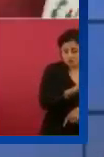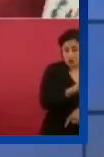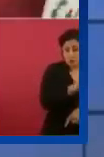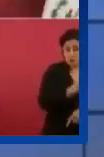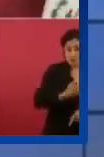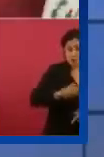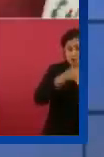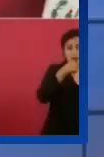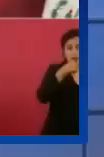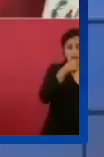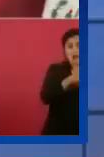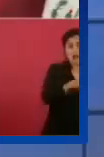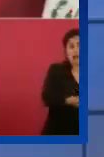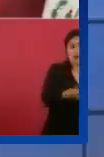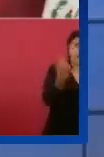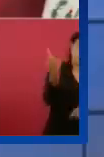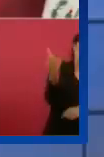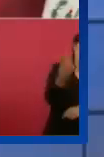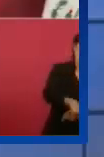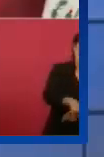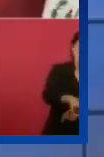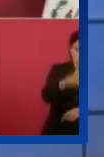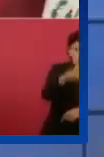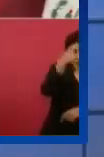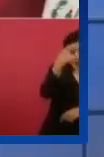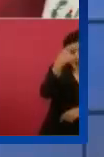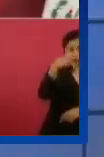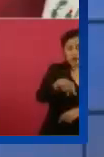se supiera. El mismo caso Snowden.